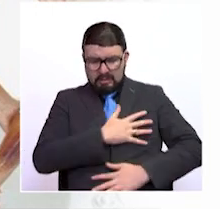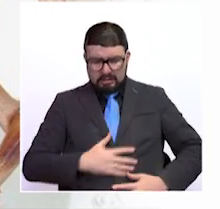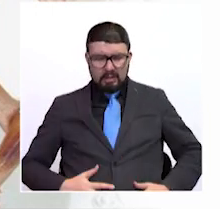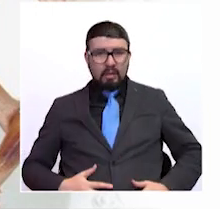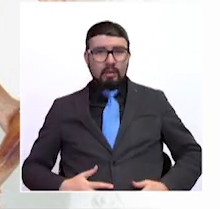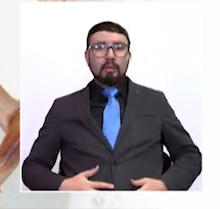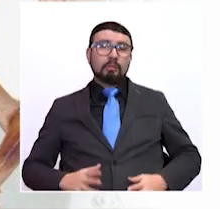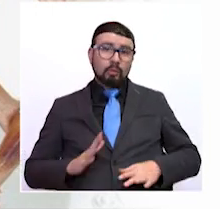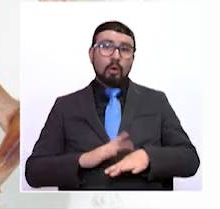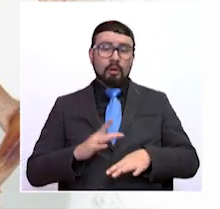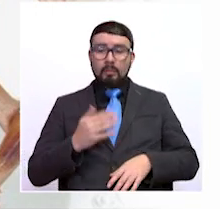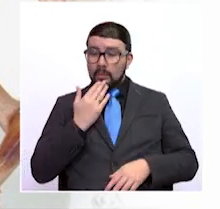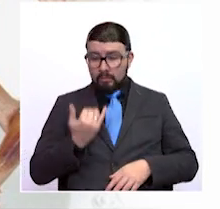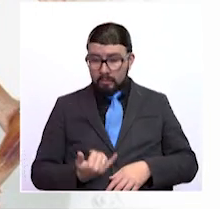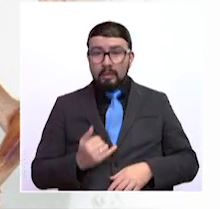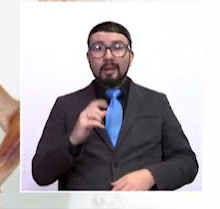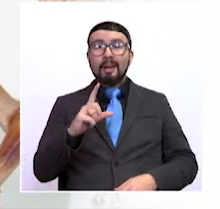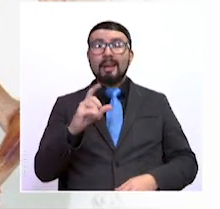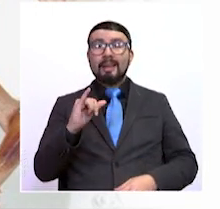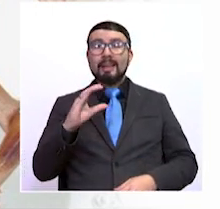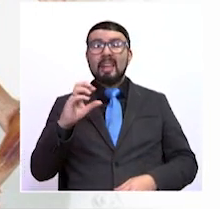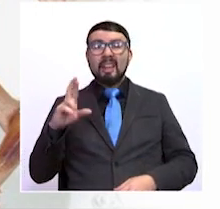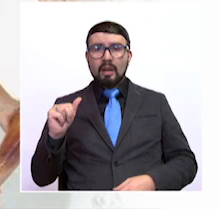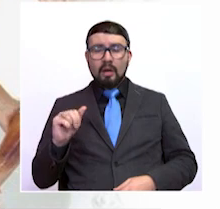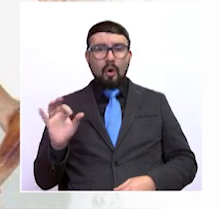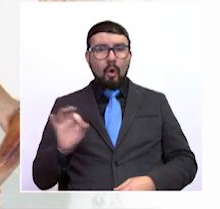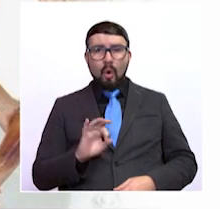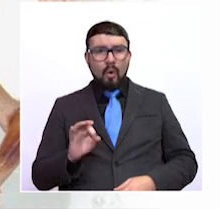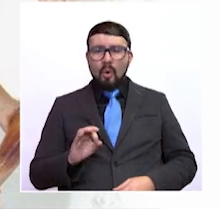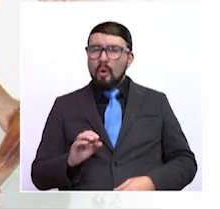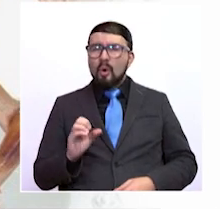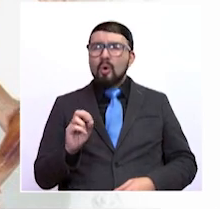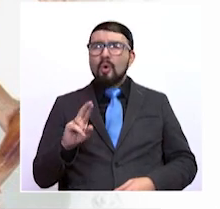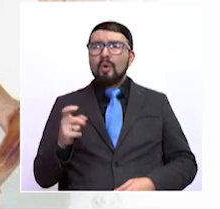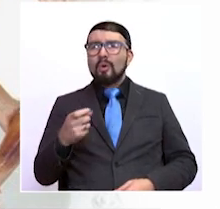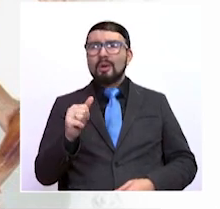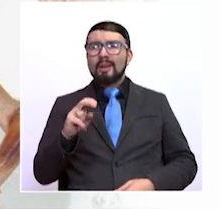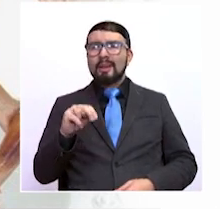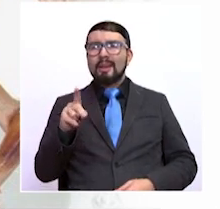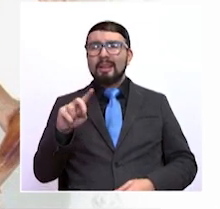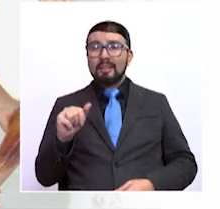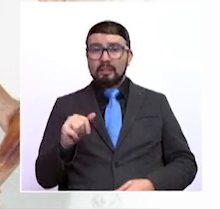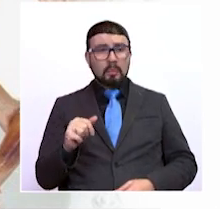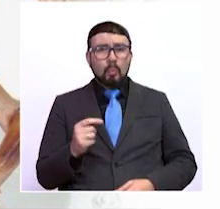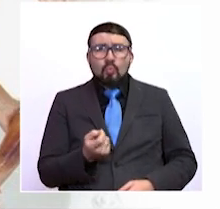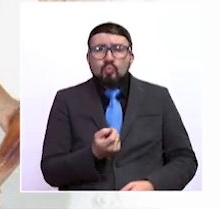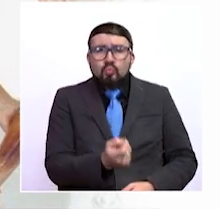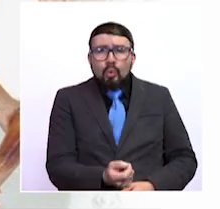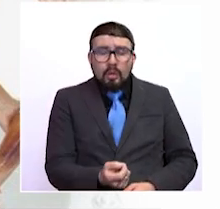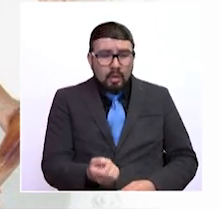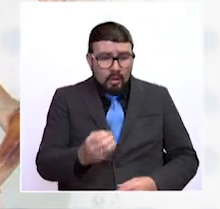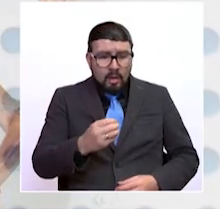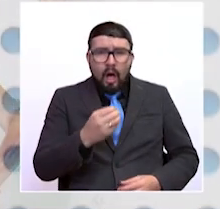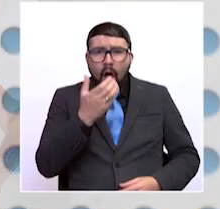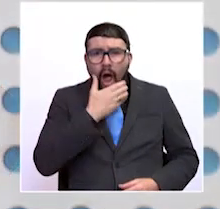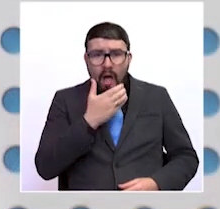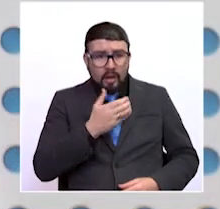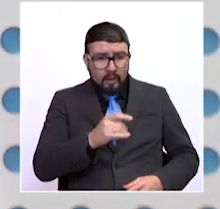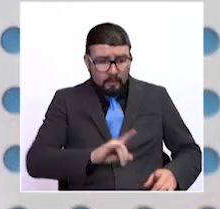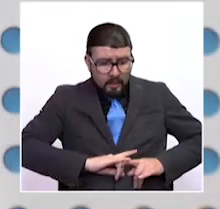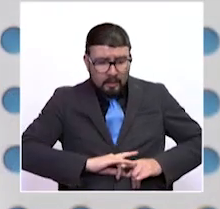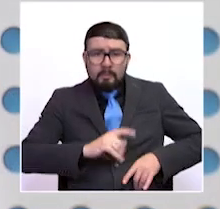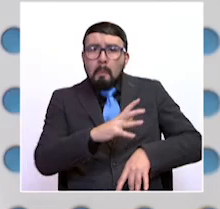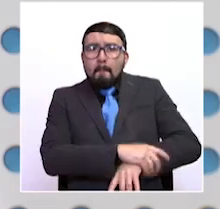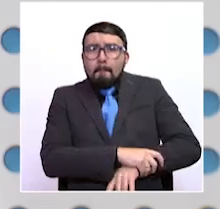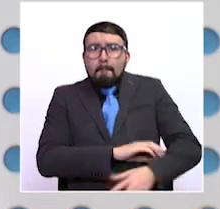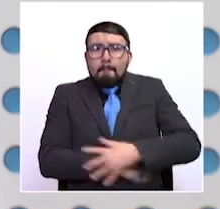licra o hay una ropa que son organzas y hay una ropa que con el calor se le pega al